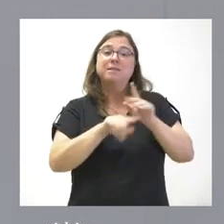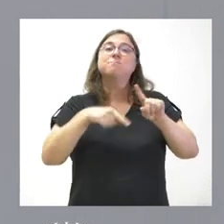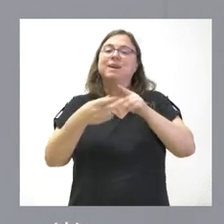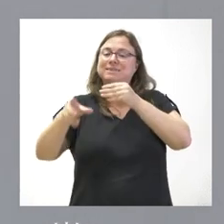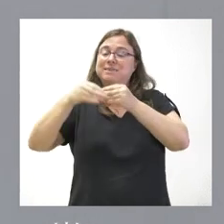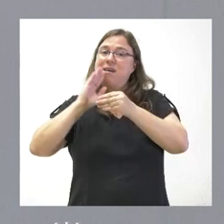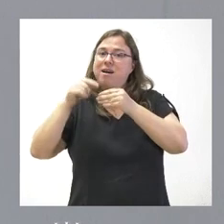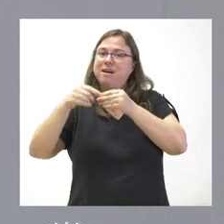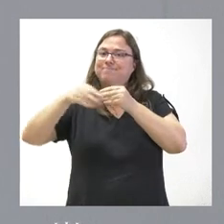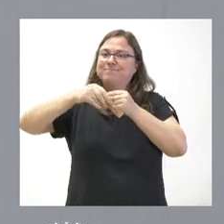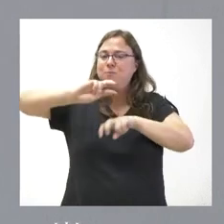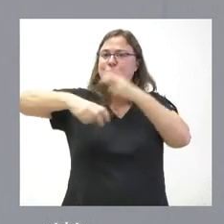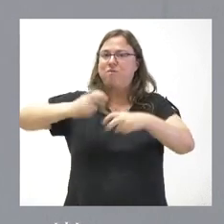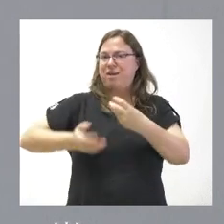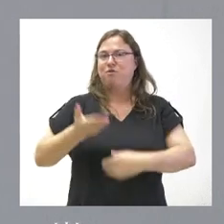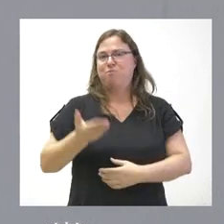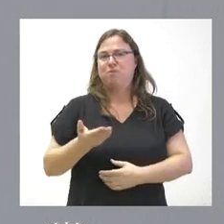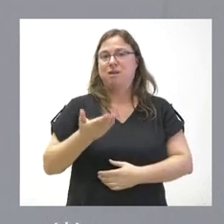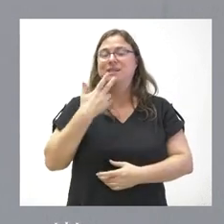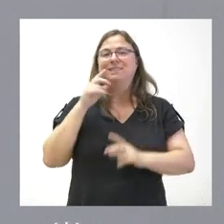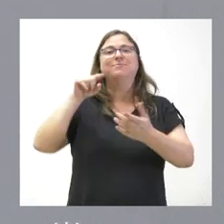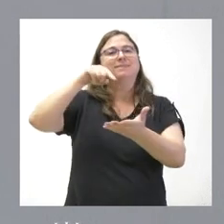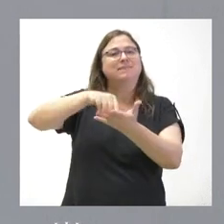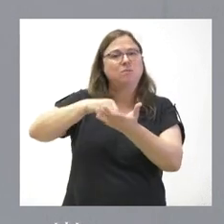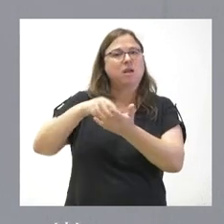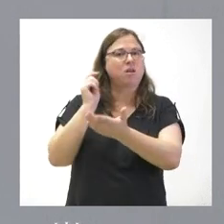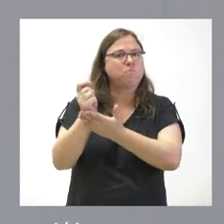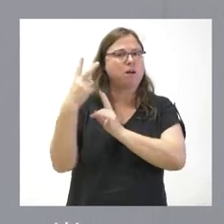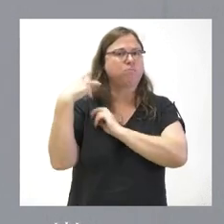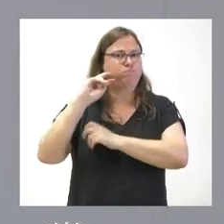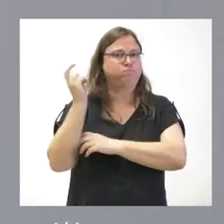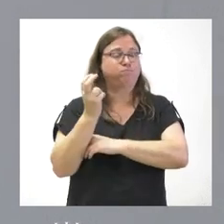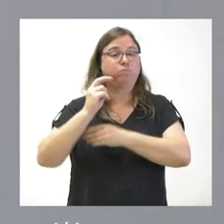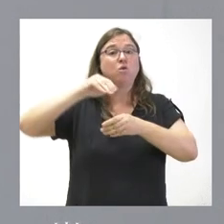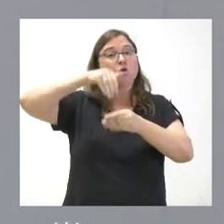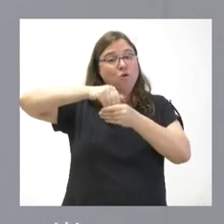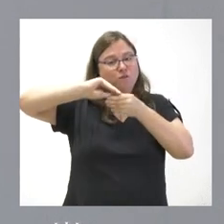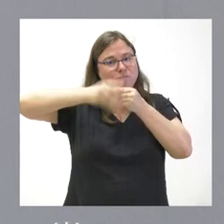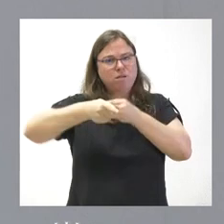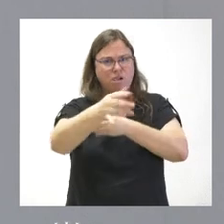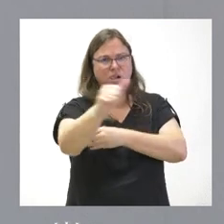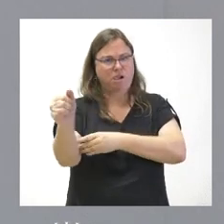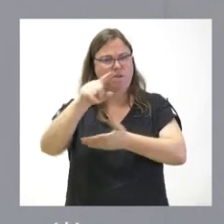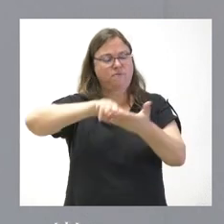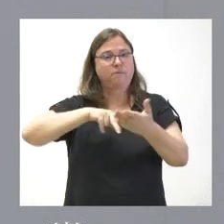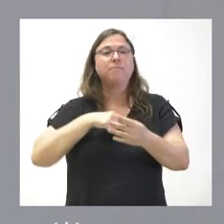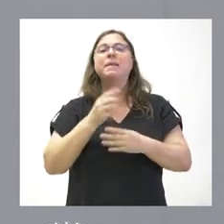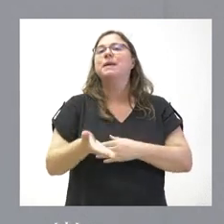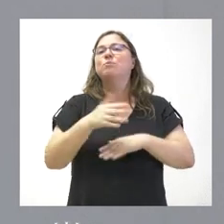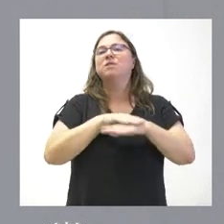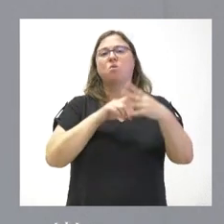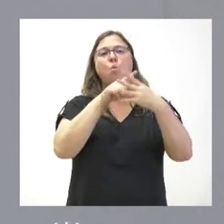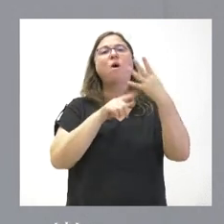algunas importantes modificaciones tributarias tien ustedes en la documentación el contenido de las mismas básicamente son cuatro las